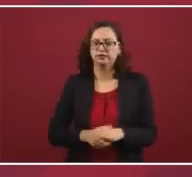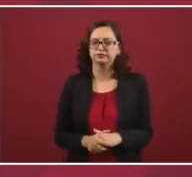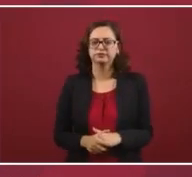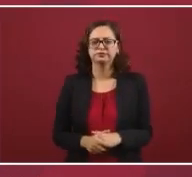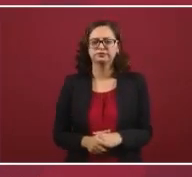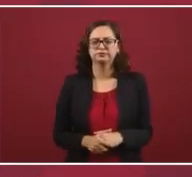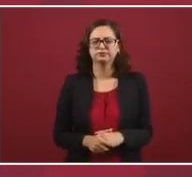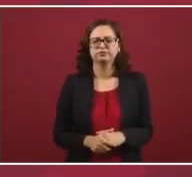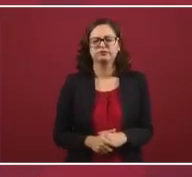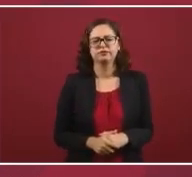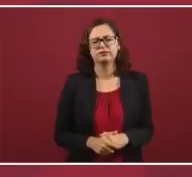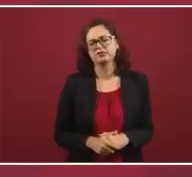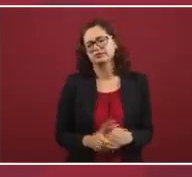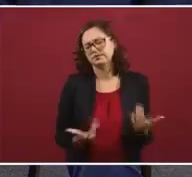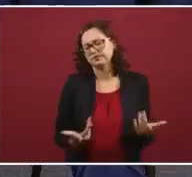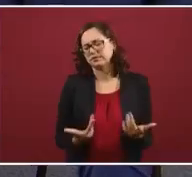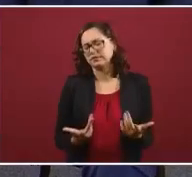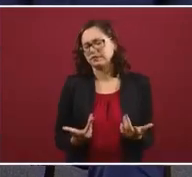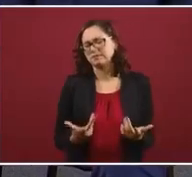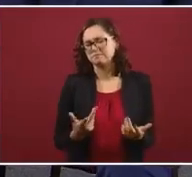Y un ejemplo, miren,